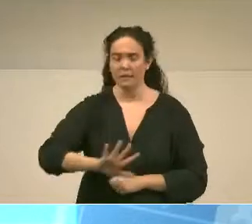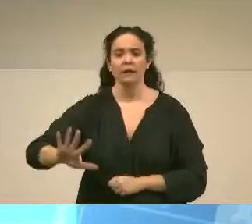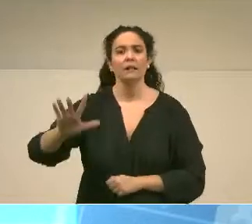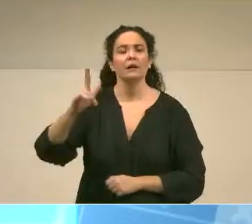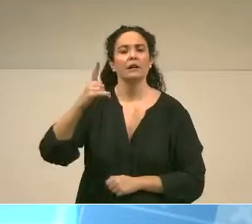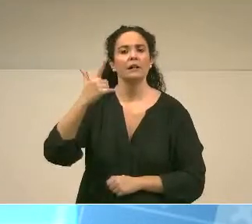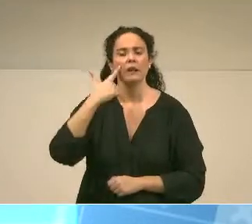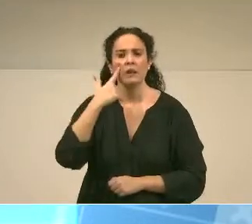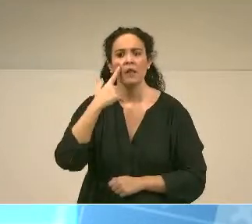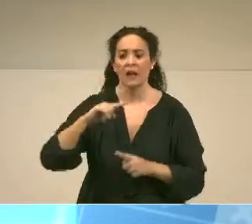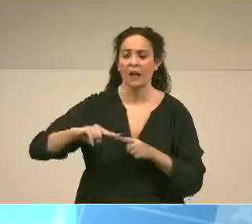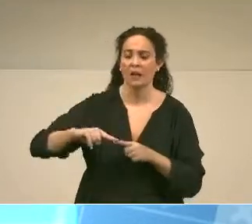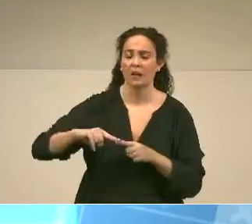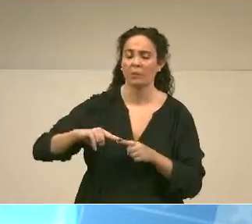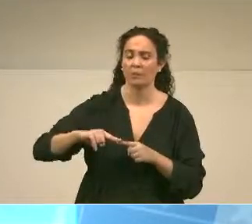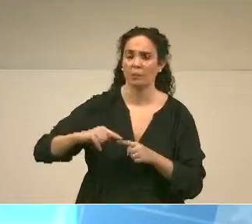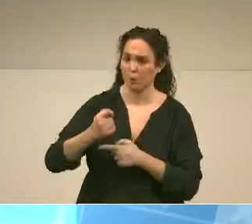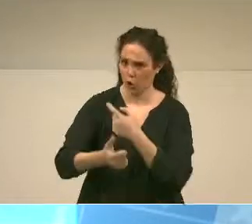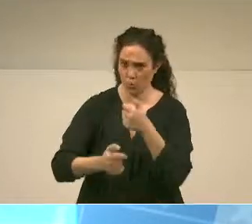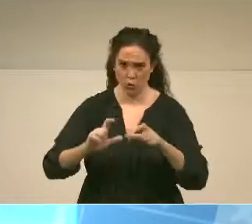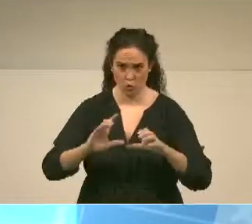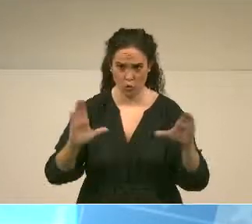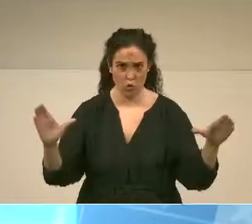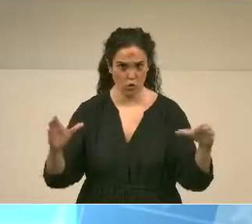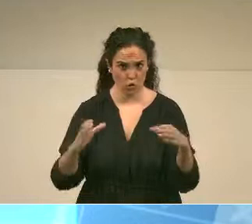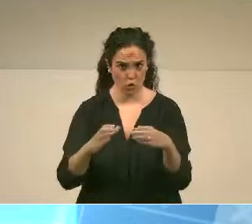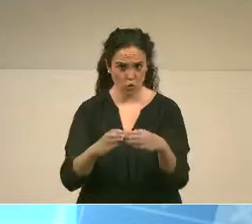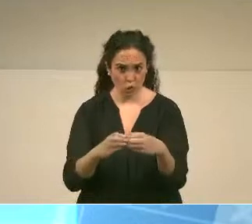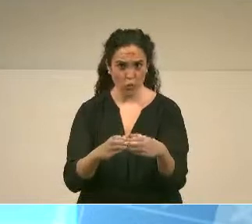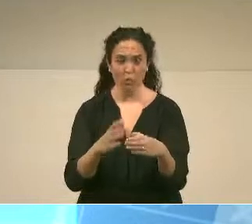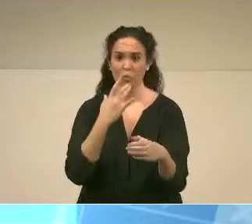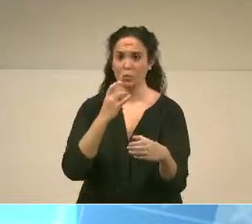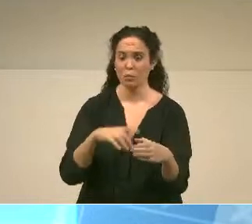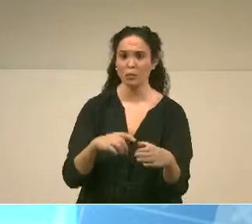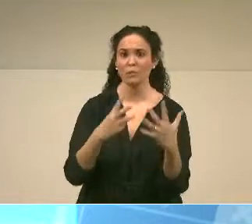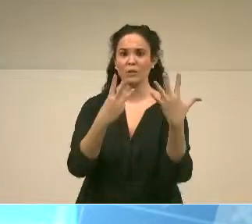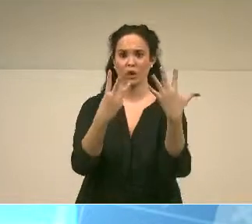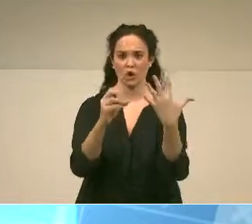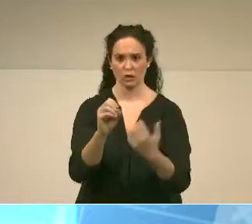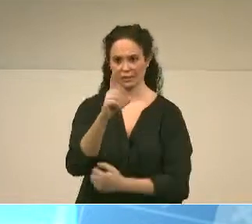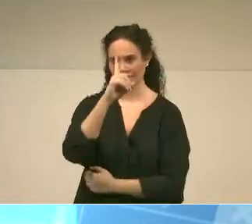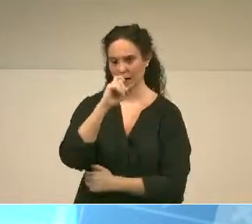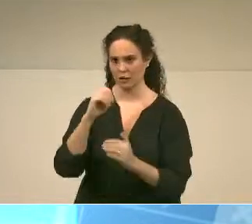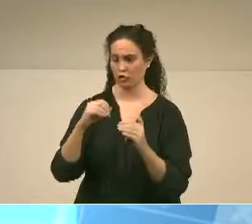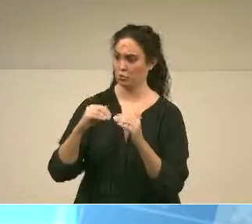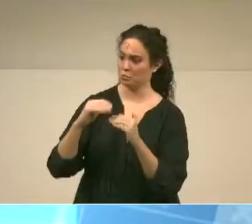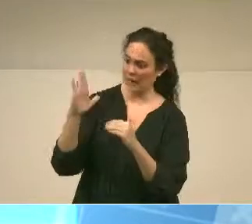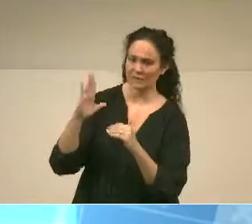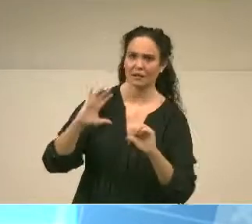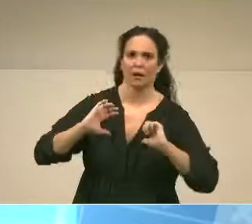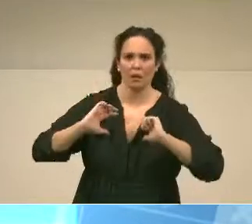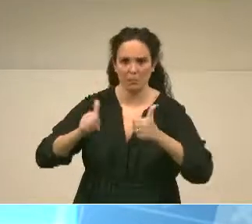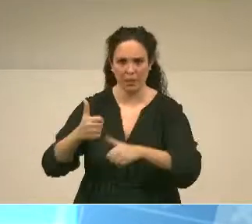siguiente grupo a ir incorporando al proceso de vacunación serían las personas mayores de 80 años y que, por supuesto, nosotros